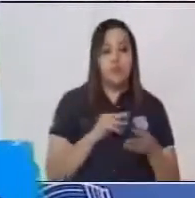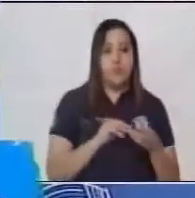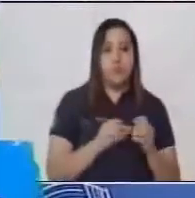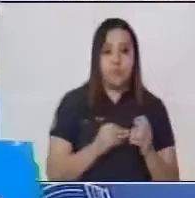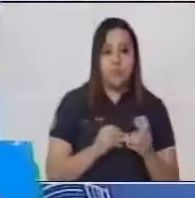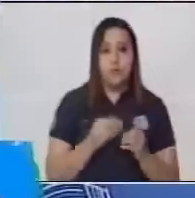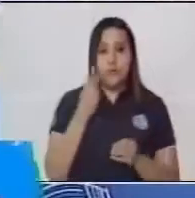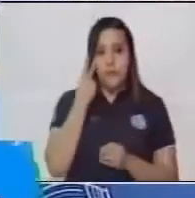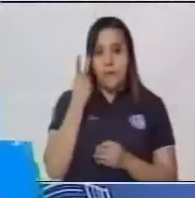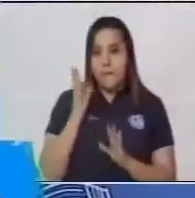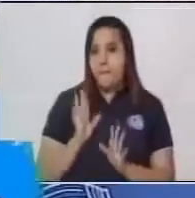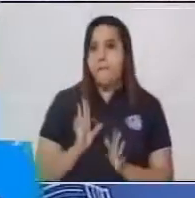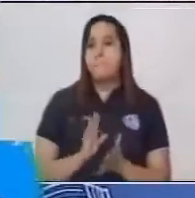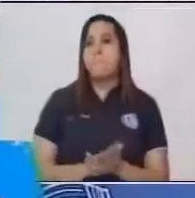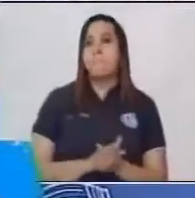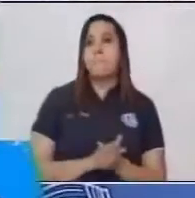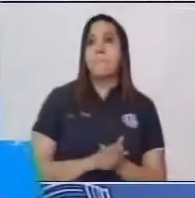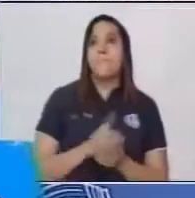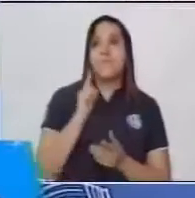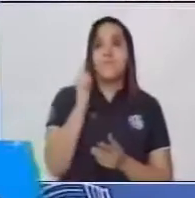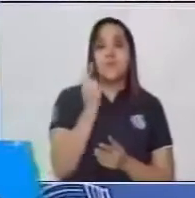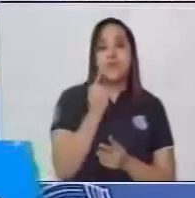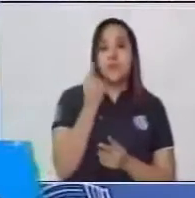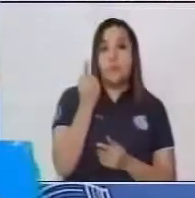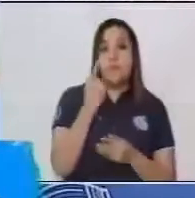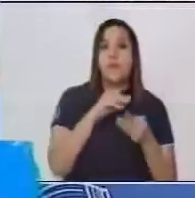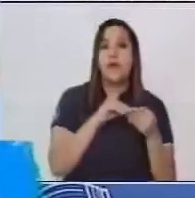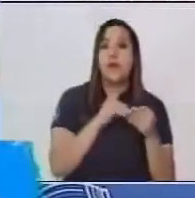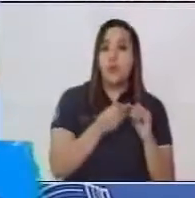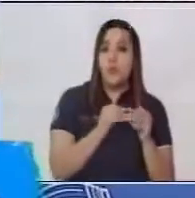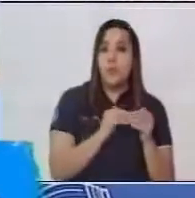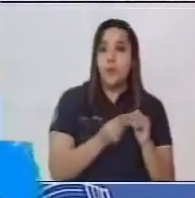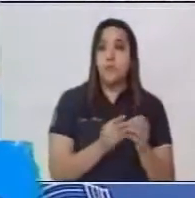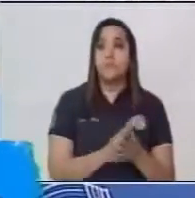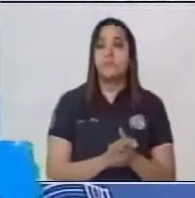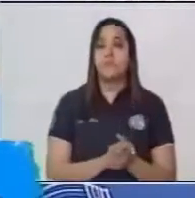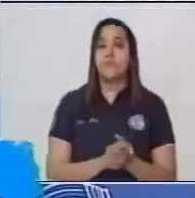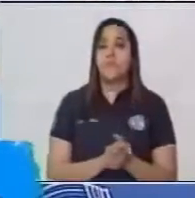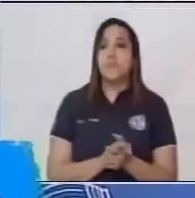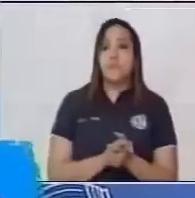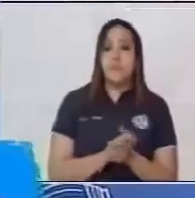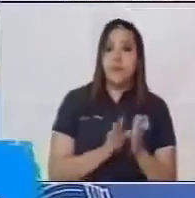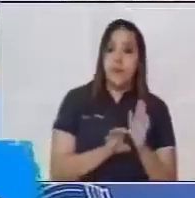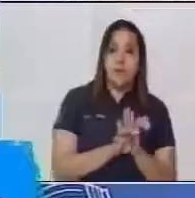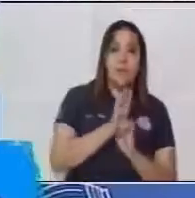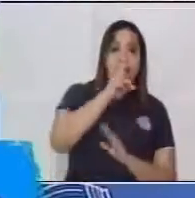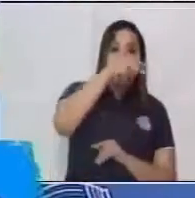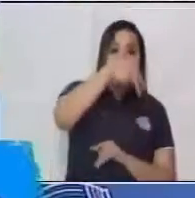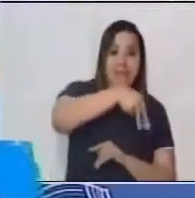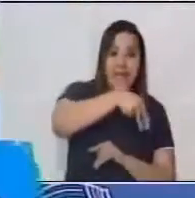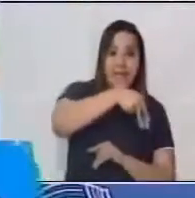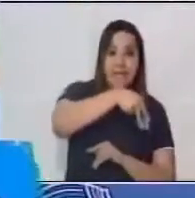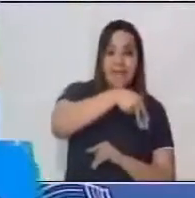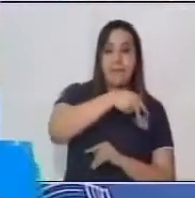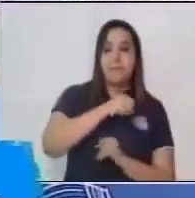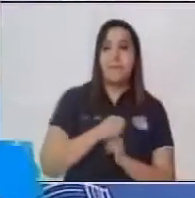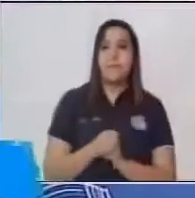Entonces, vamos a tener nuestro primer valor, que va a ser n,